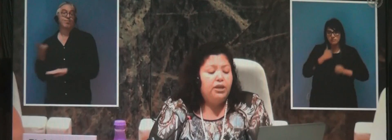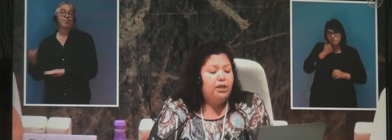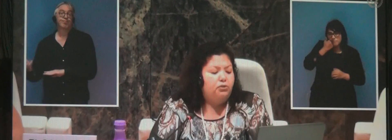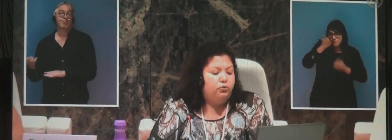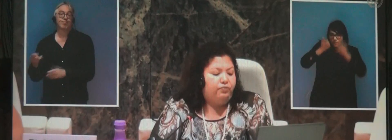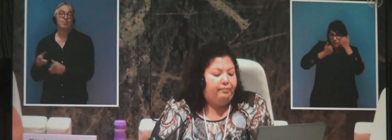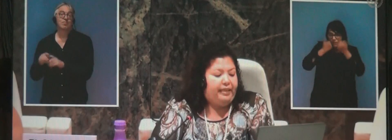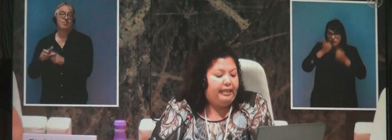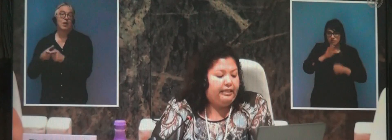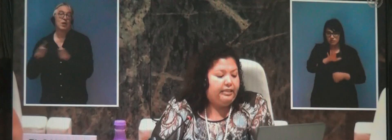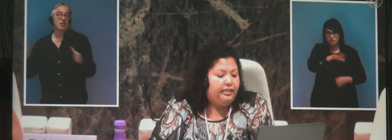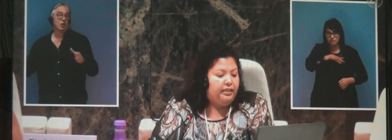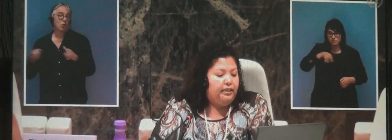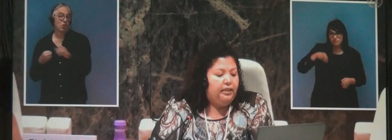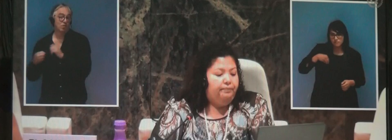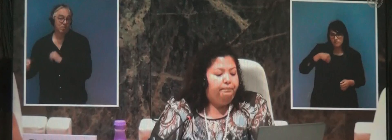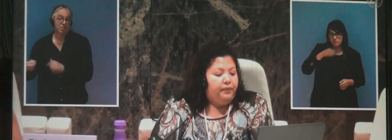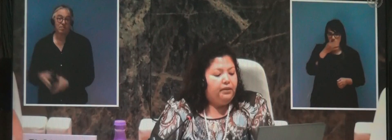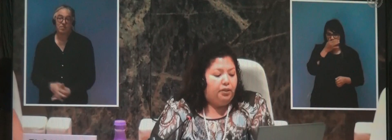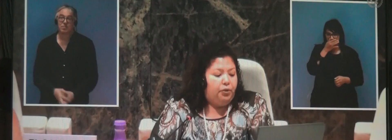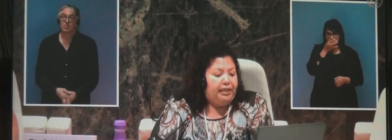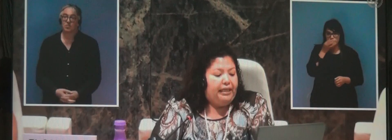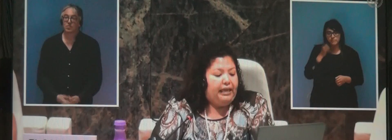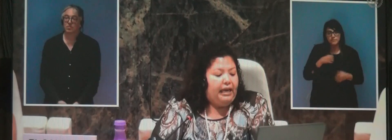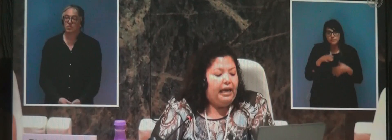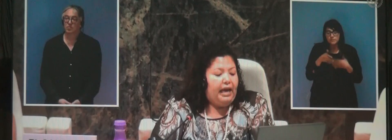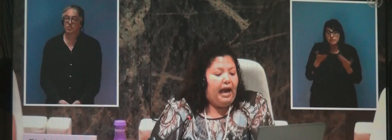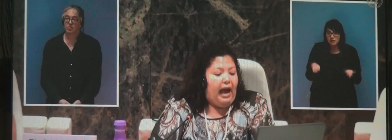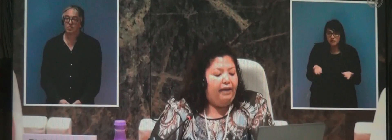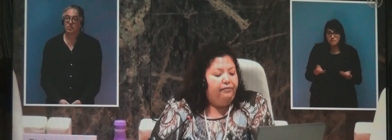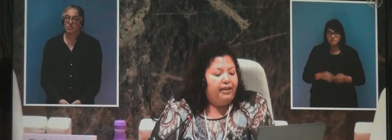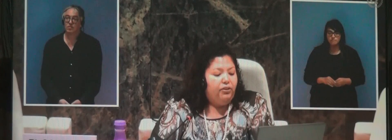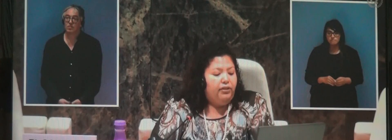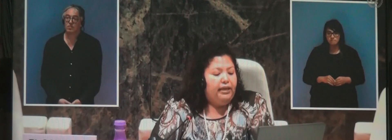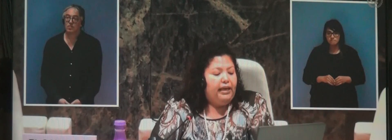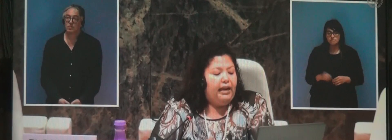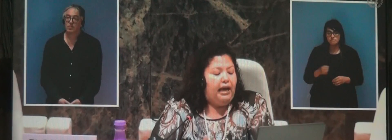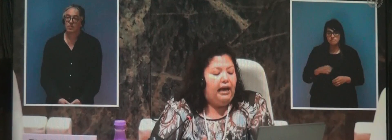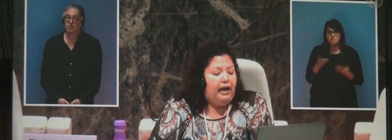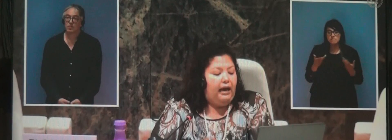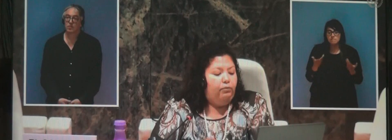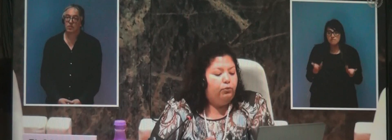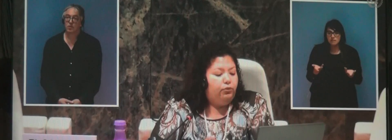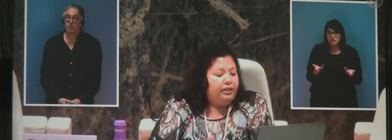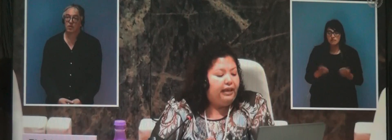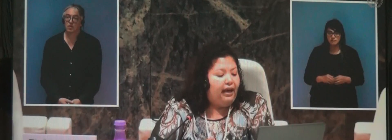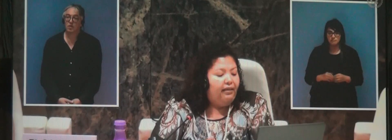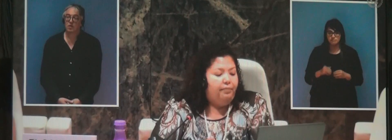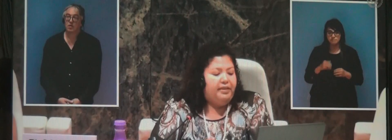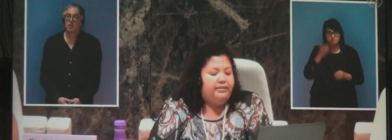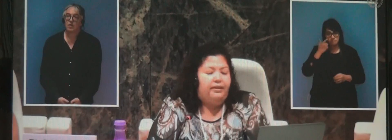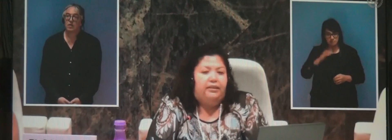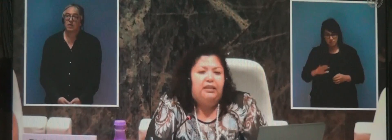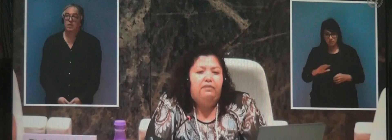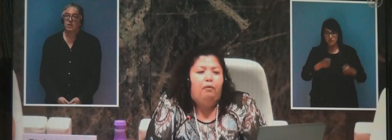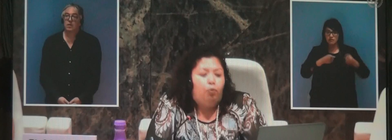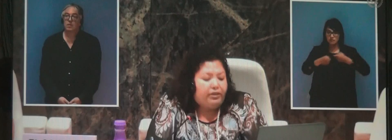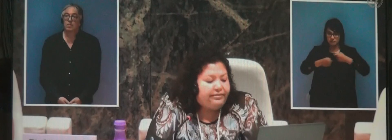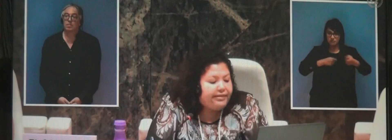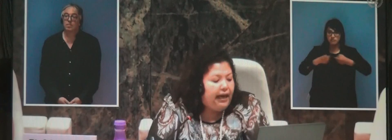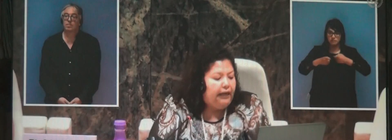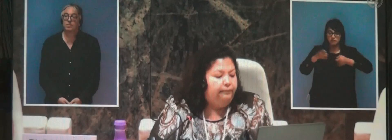acogidos y sus familias de origen, a efecto de que la autoridad